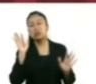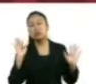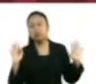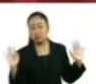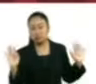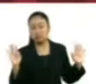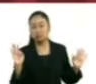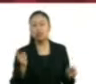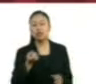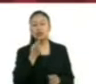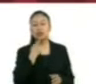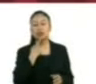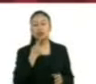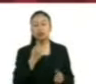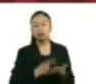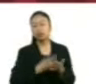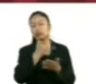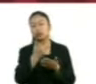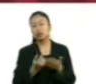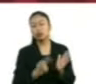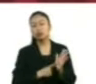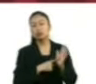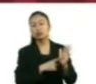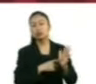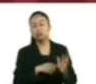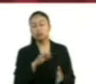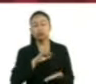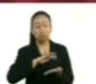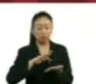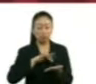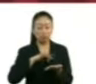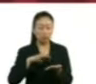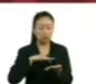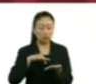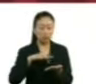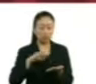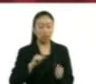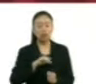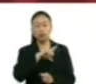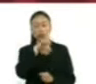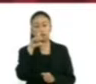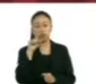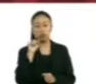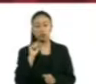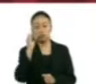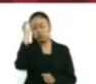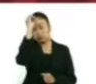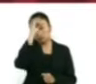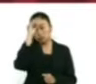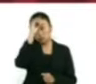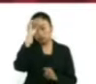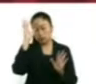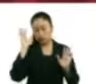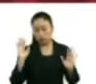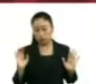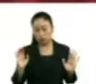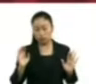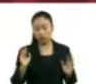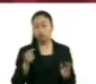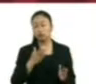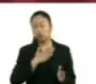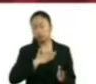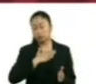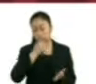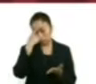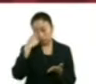envía el presidente López Obrador, vamos a leerla y en todo caso, pues, vamos a dar nuestras opiniones. En particular, a mí me